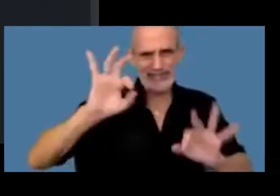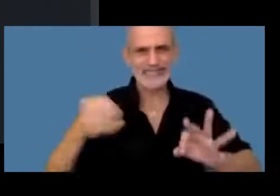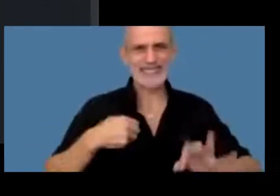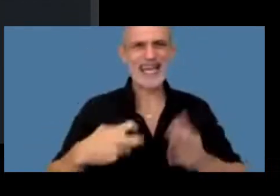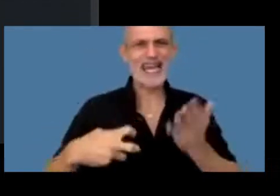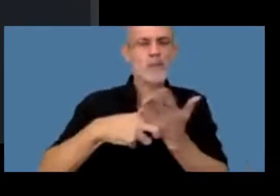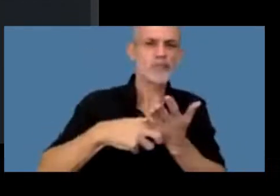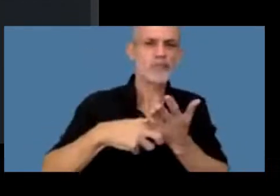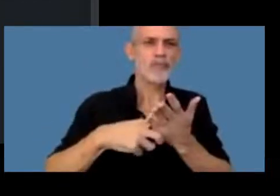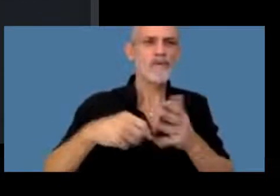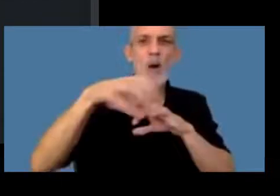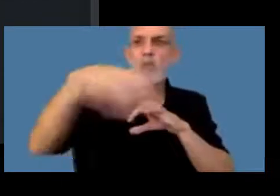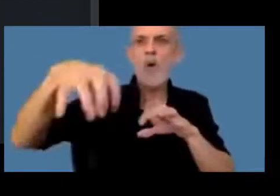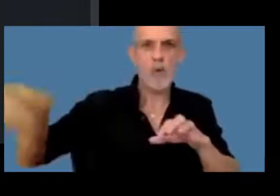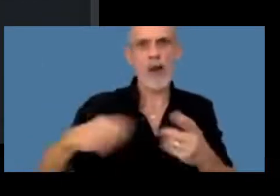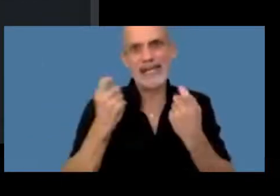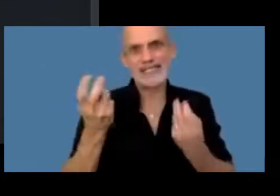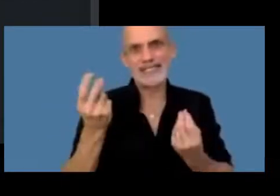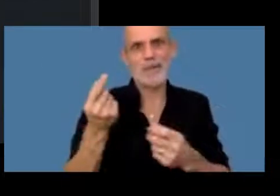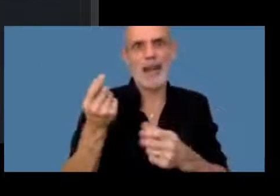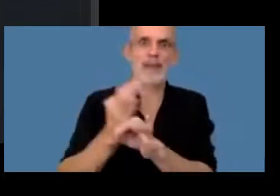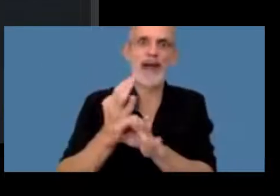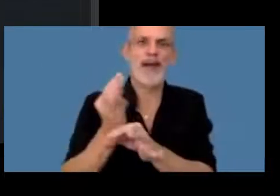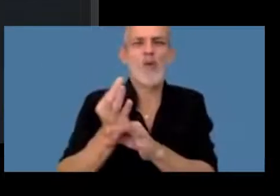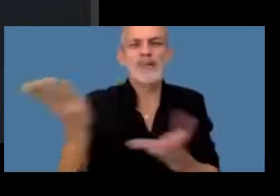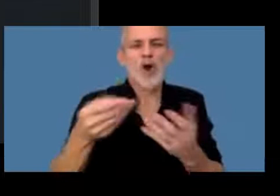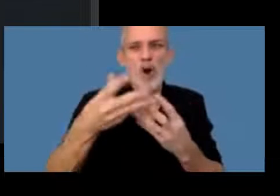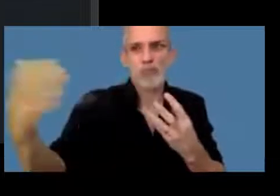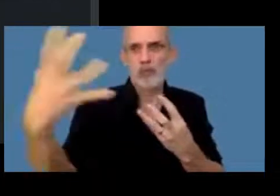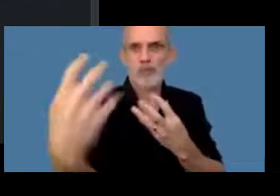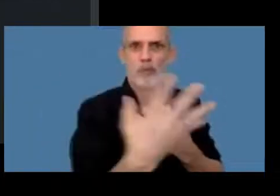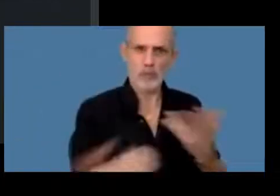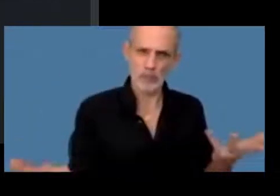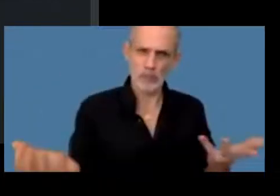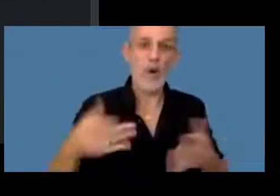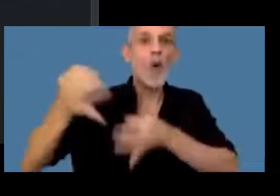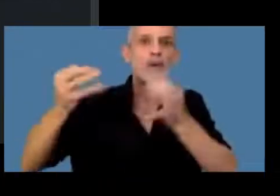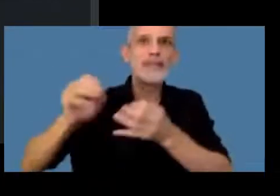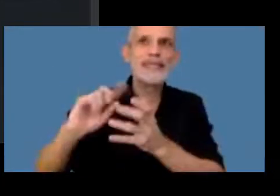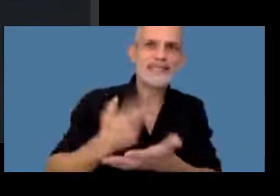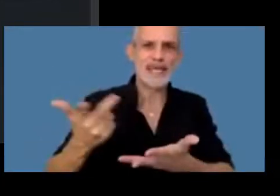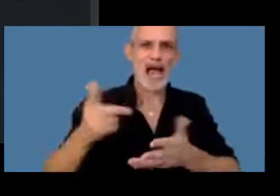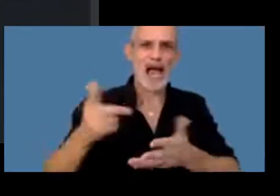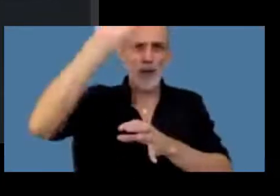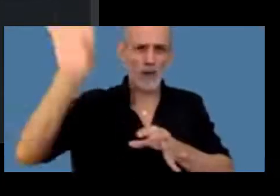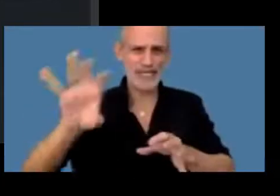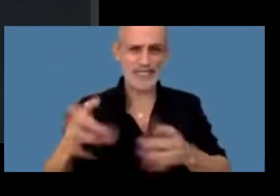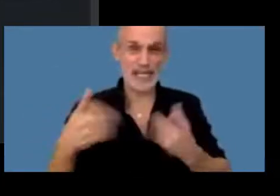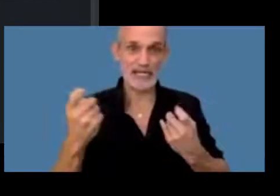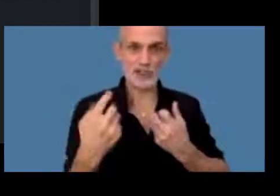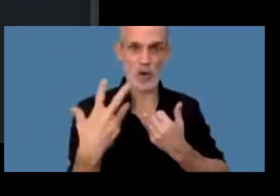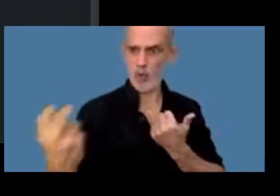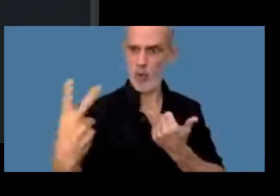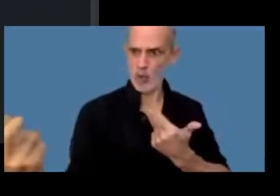local necesita financiar la educación, digamos, la justicia, digamos, todas las cuestiones que tiene que cumplir el